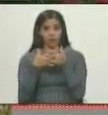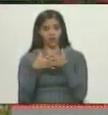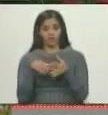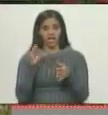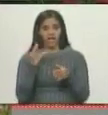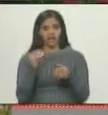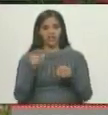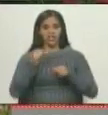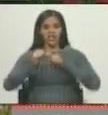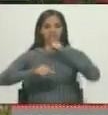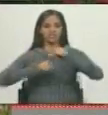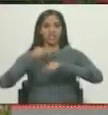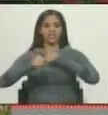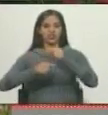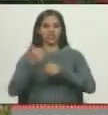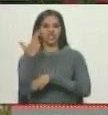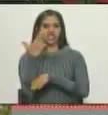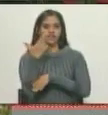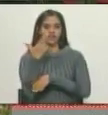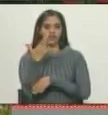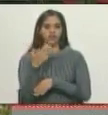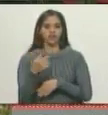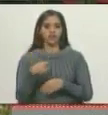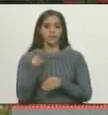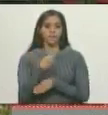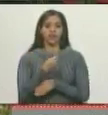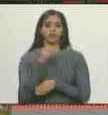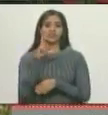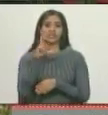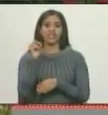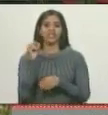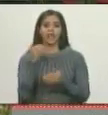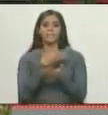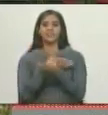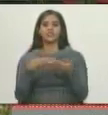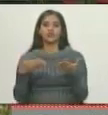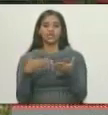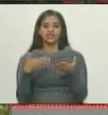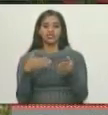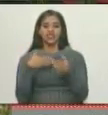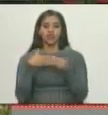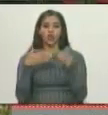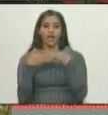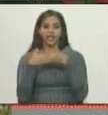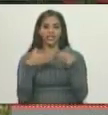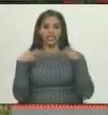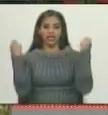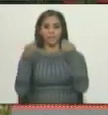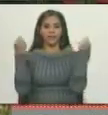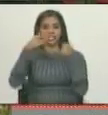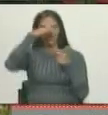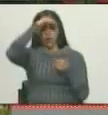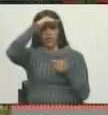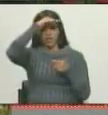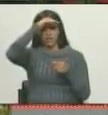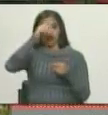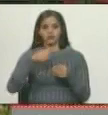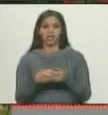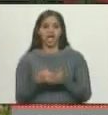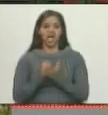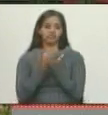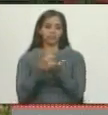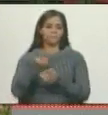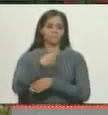Rifle. Aportó 30 millones de dólares a la campaña de Donald Trump. Aportó más de 3 millones de dólares a la campaña